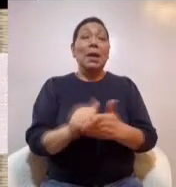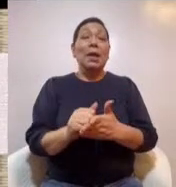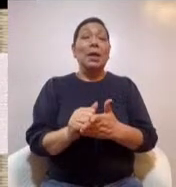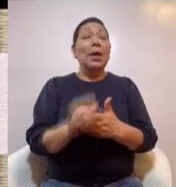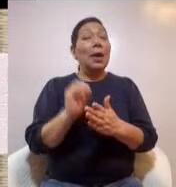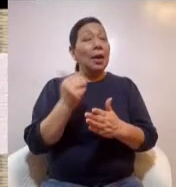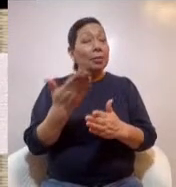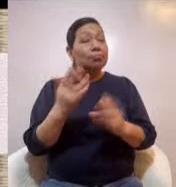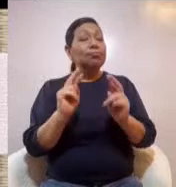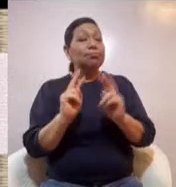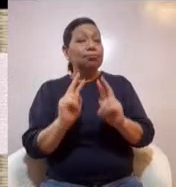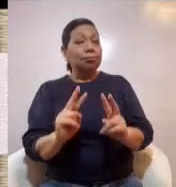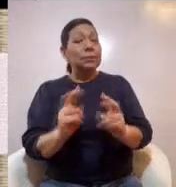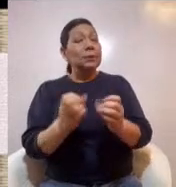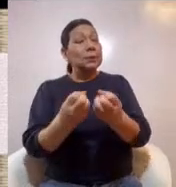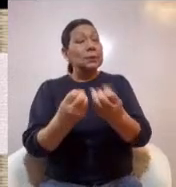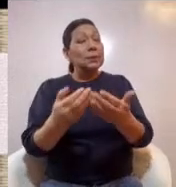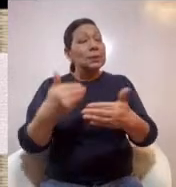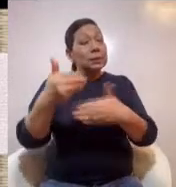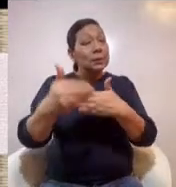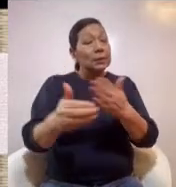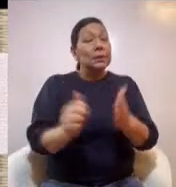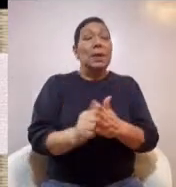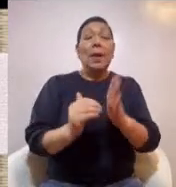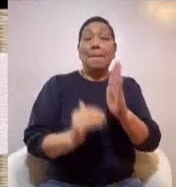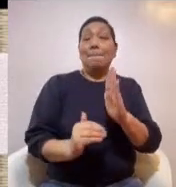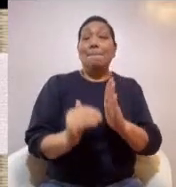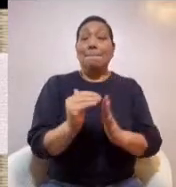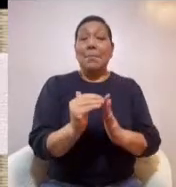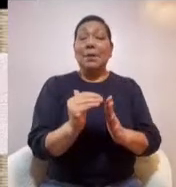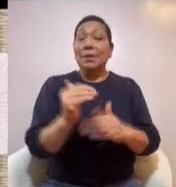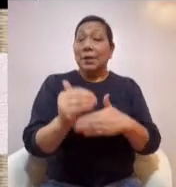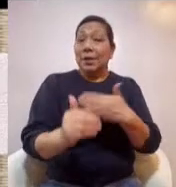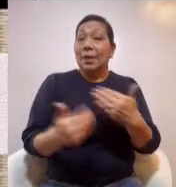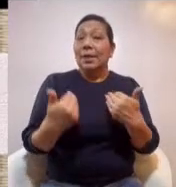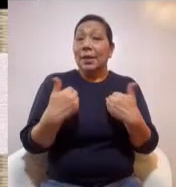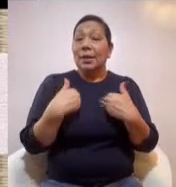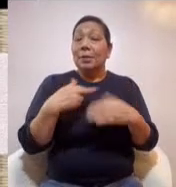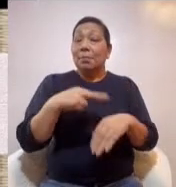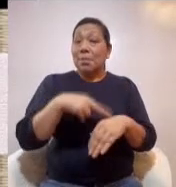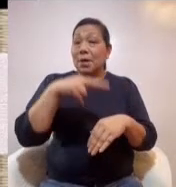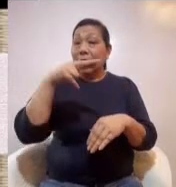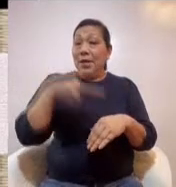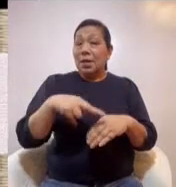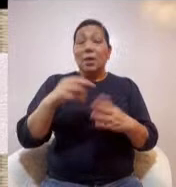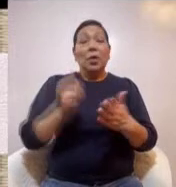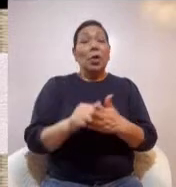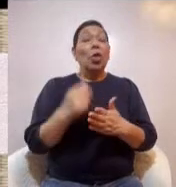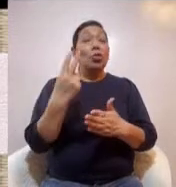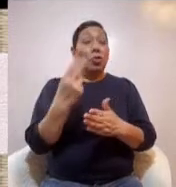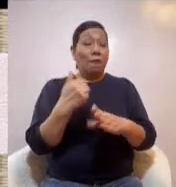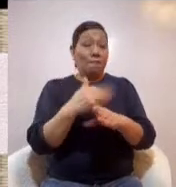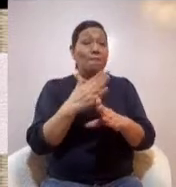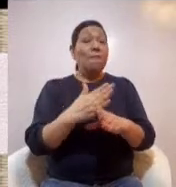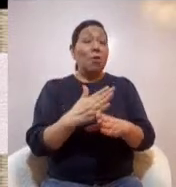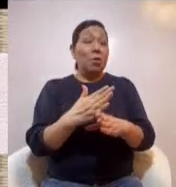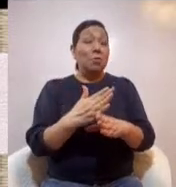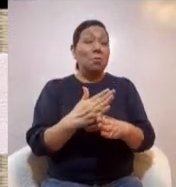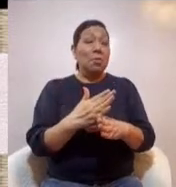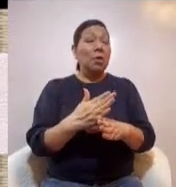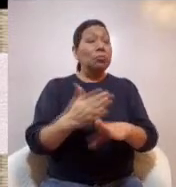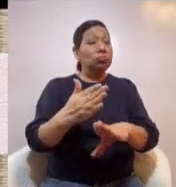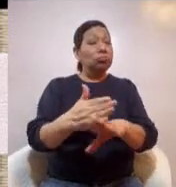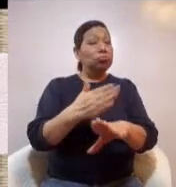complejo, ha ido evidenciando una cantidad de avances, y la mayoría de los avances que tenemos en la región son de dos